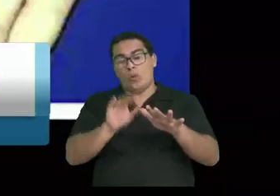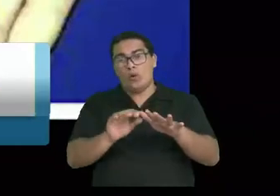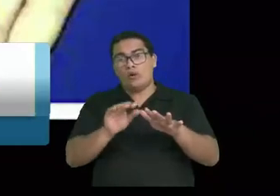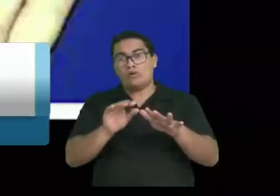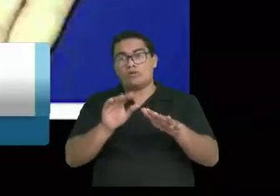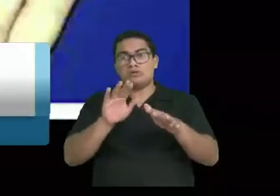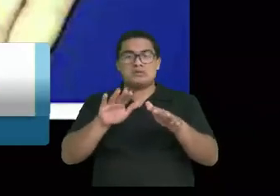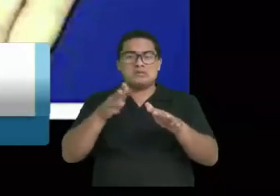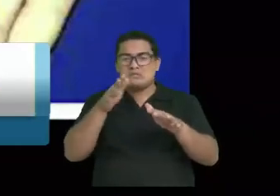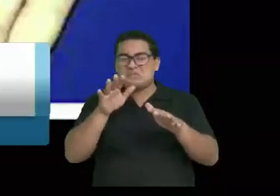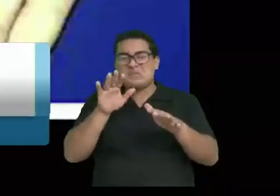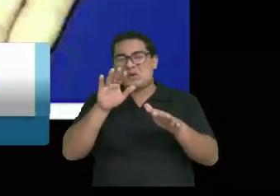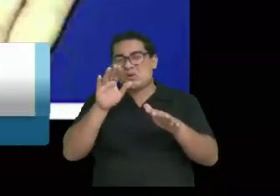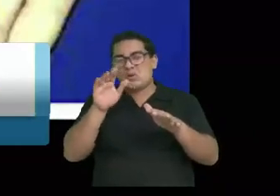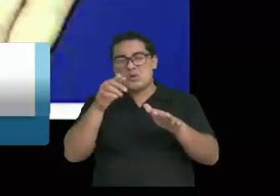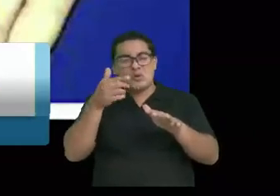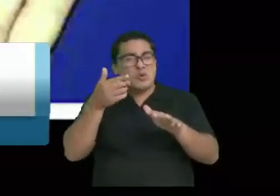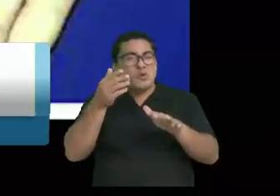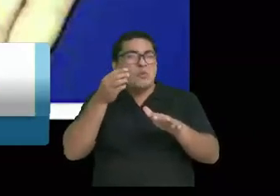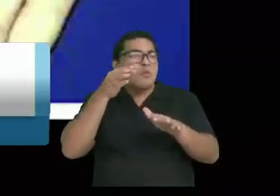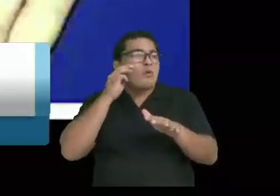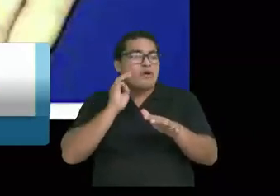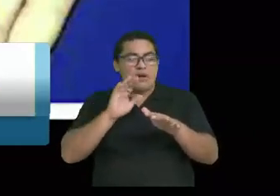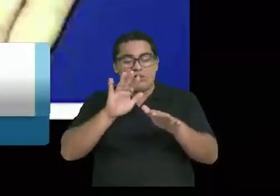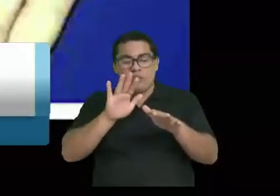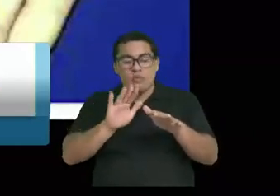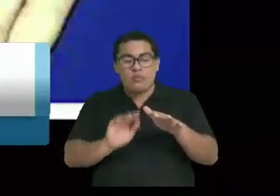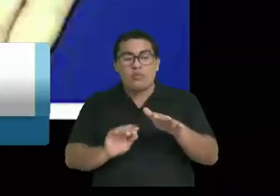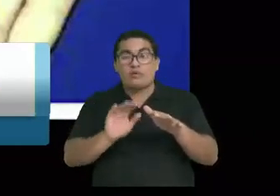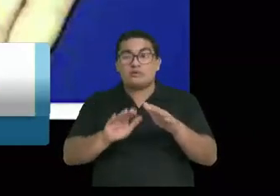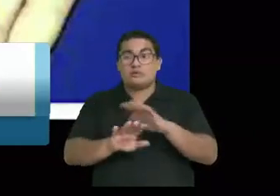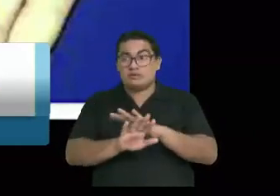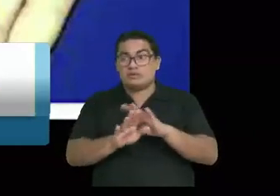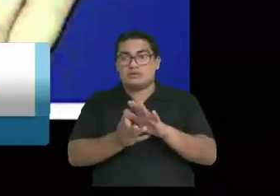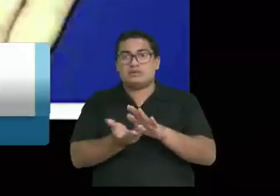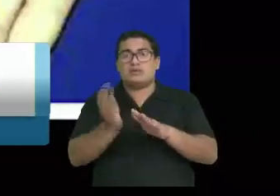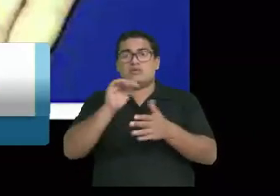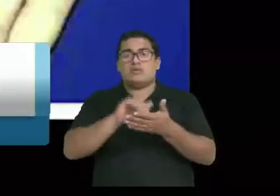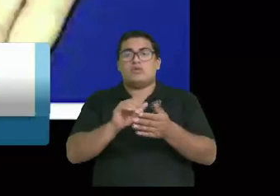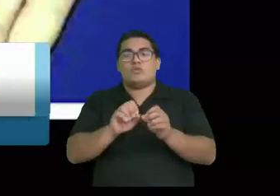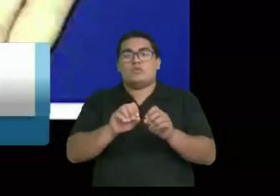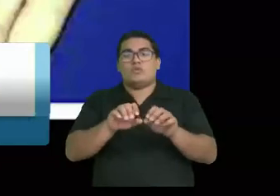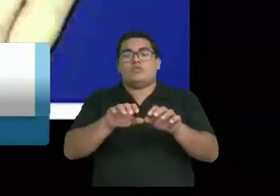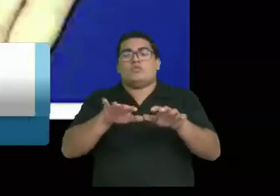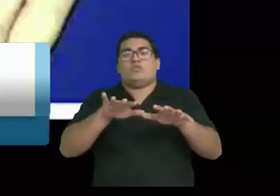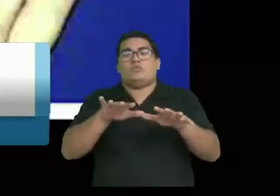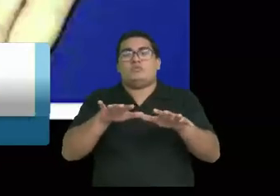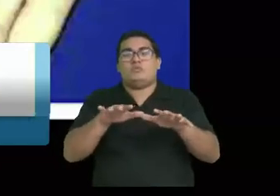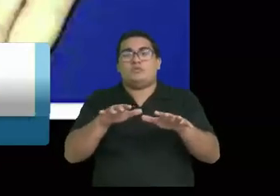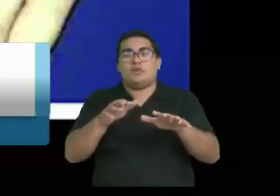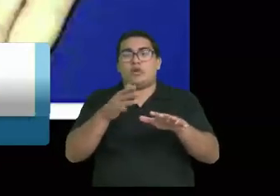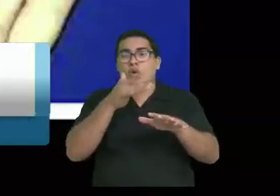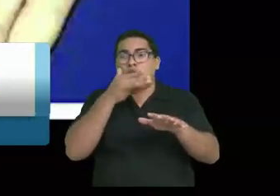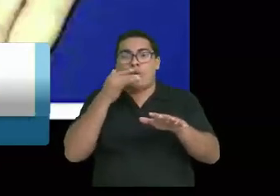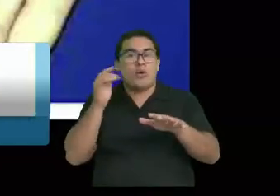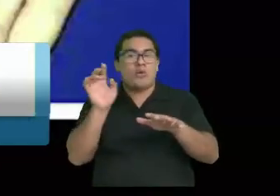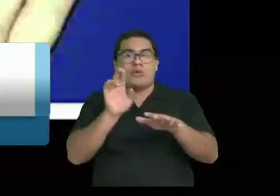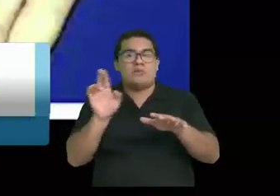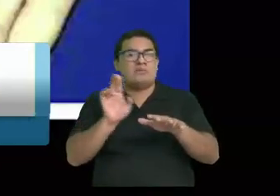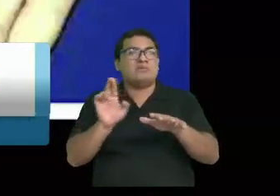pone como oscurito, cianótico, moradito. Y luego cuando se restablece el flujo sanguíneo, lo colorado, lo